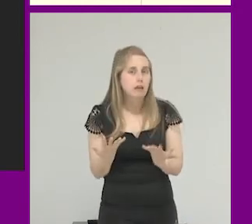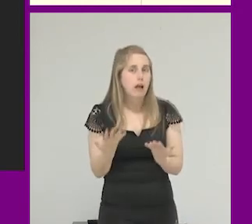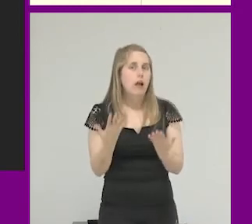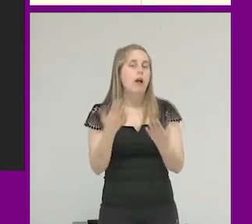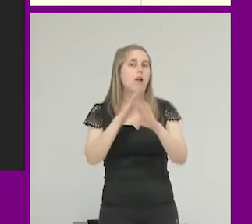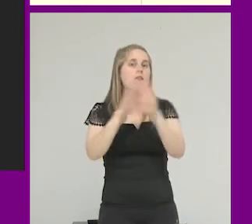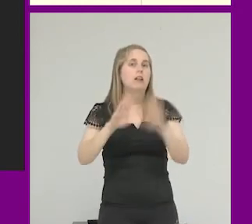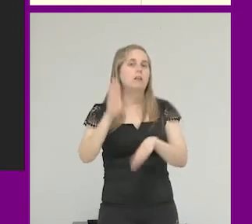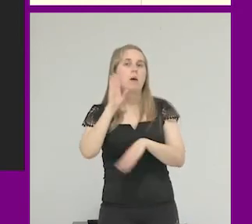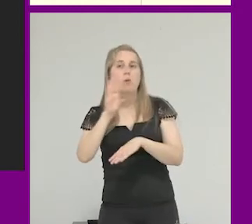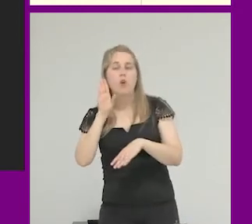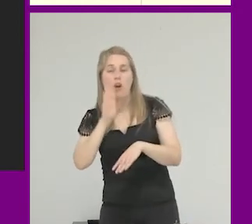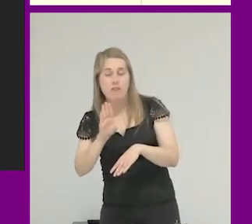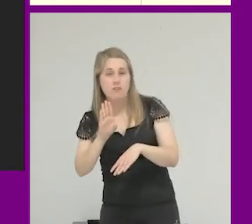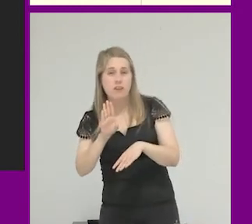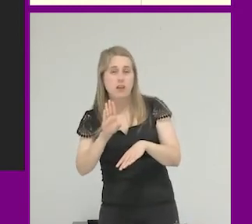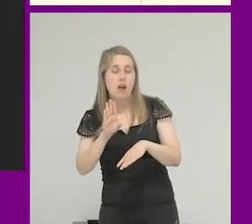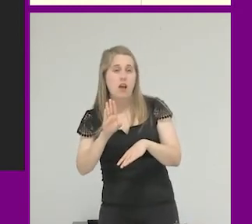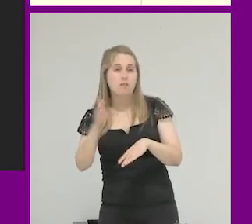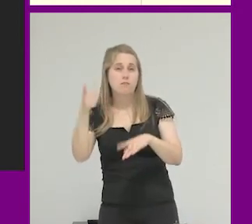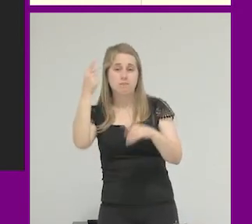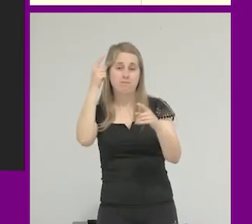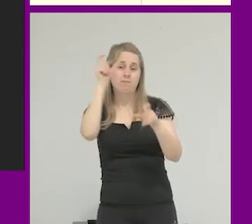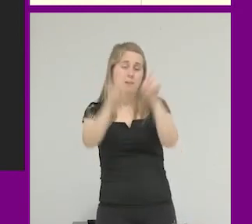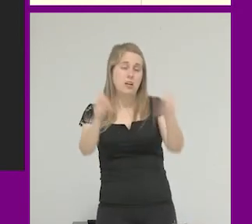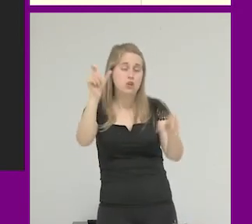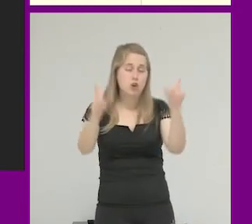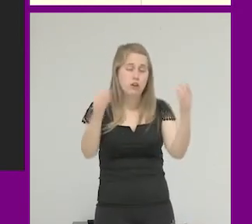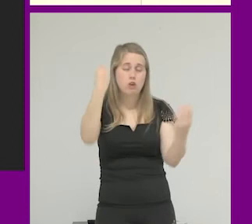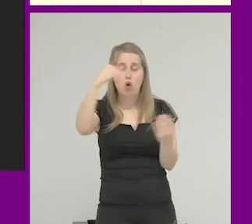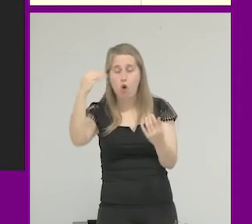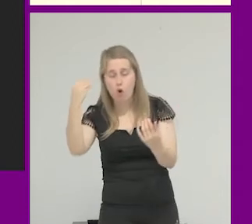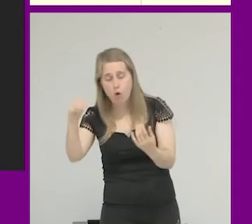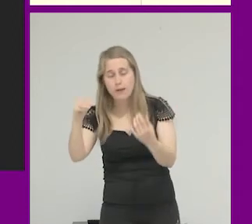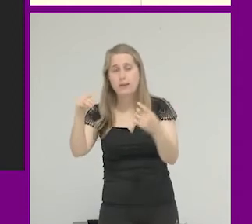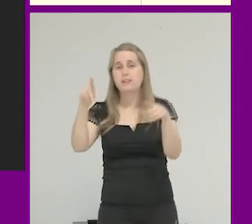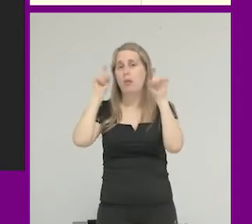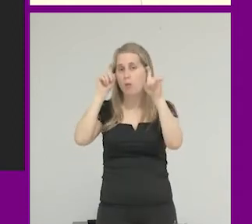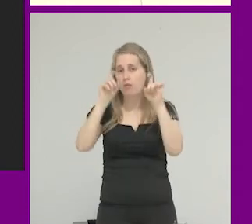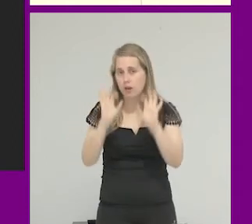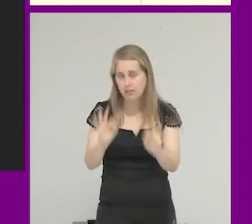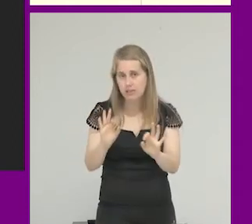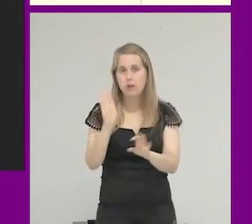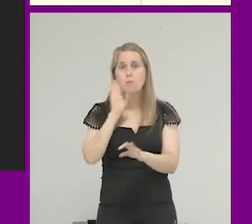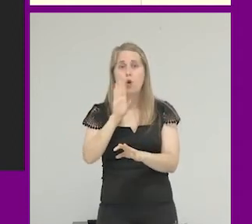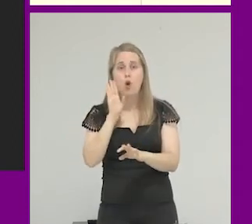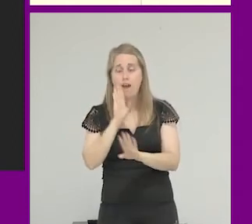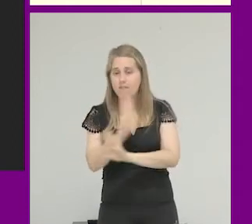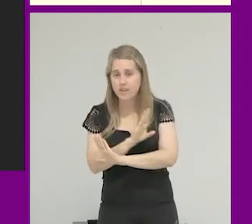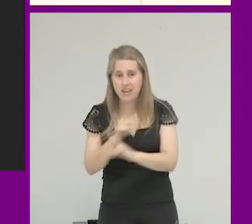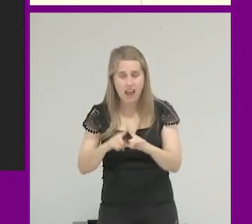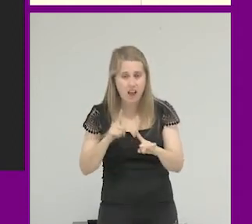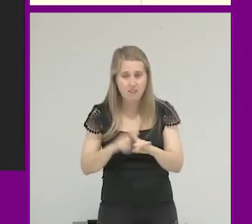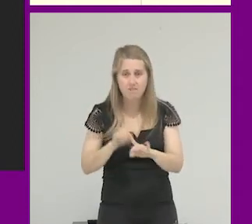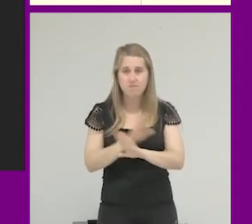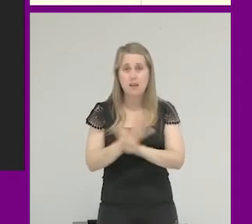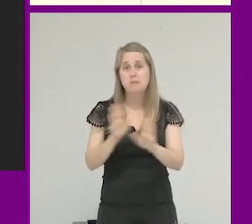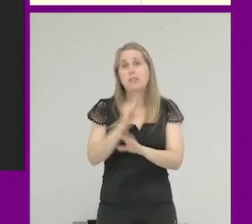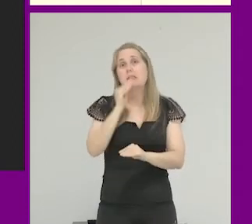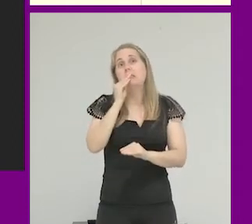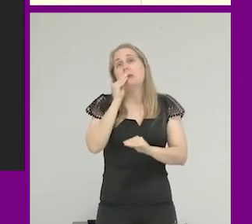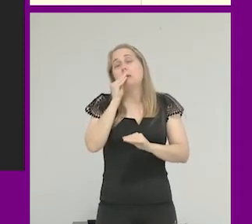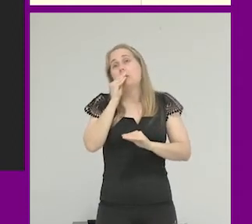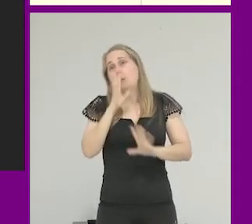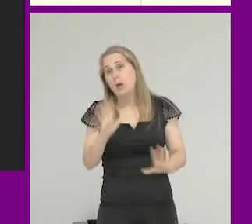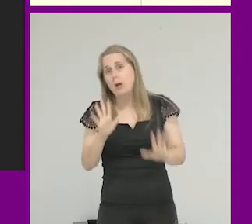nazinean pornografia dela gazten sexu eziketa nagusia, eta pornografia soilik izango balitz, bueno, baina